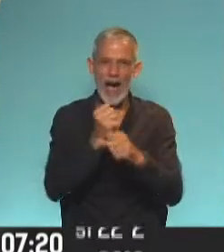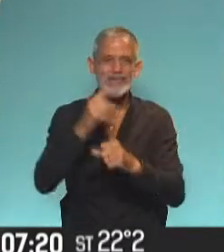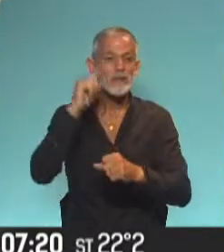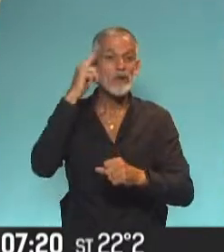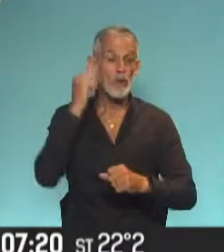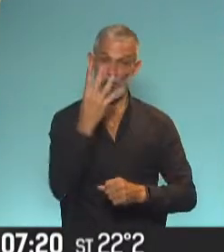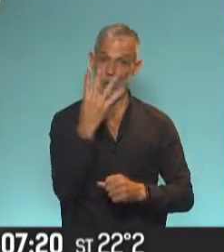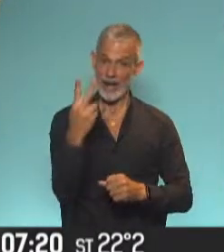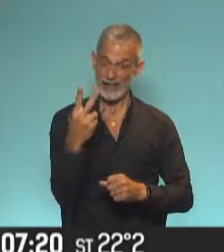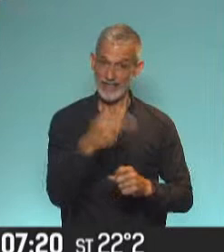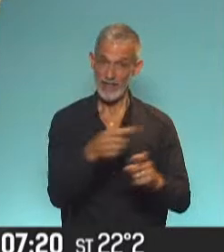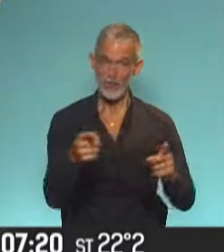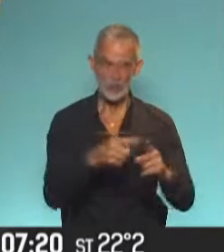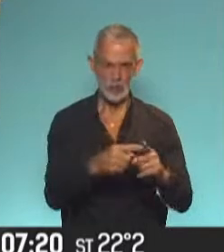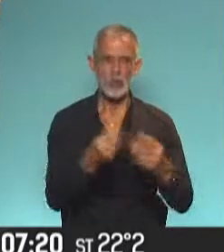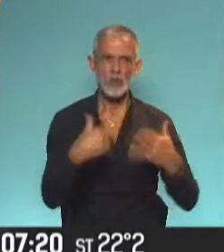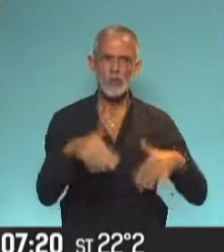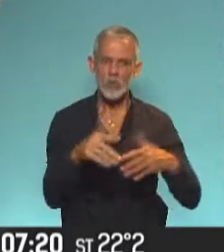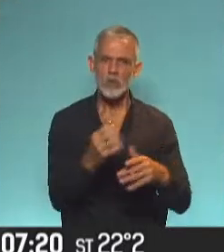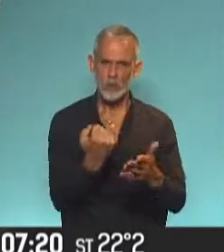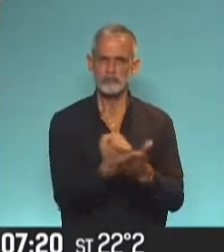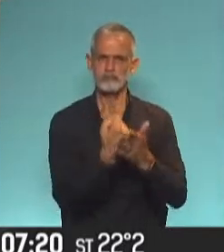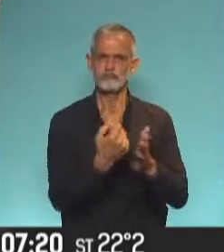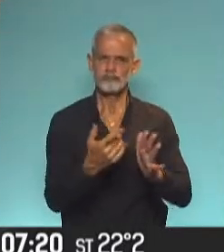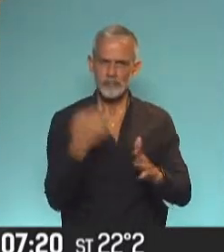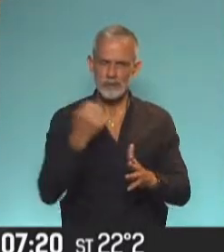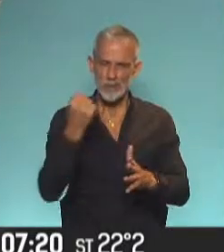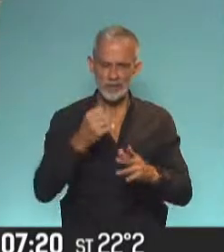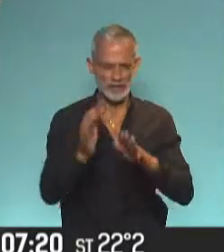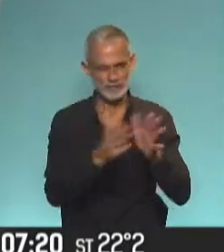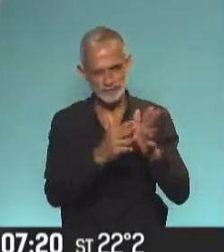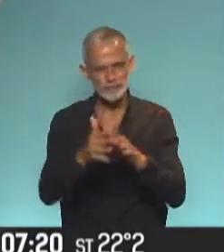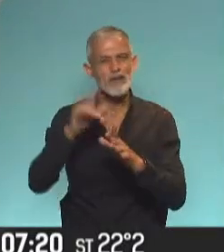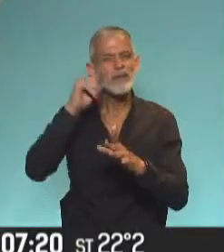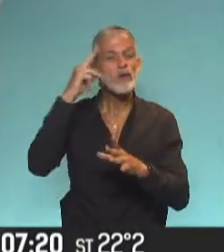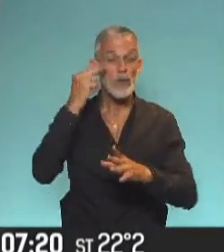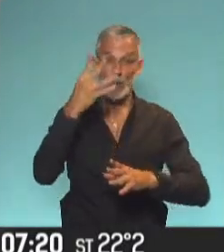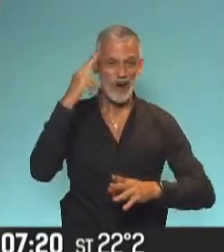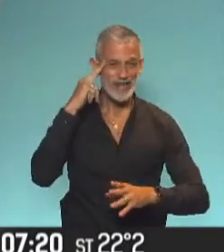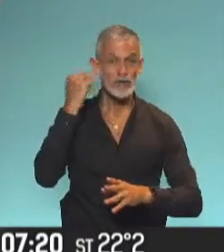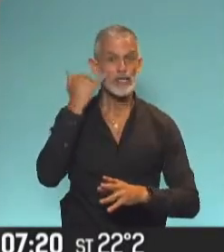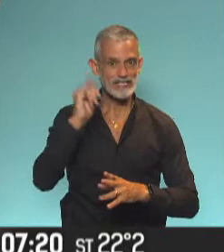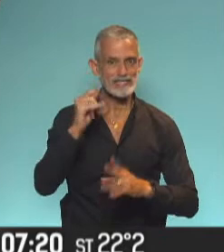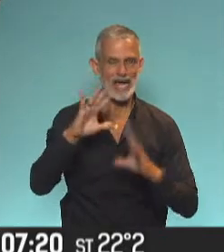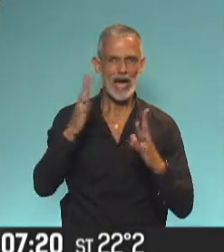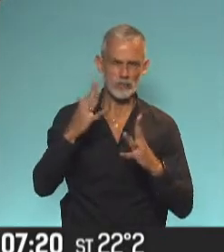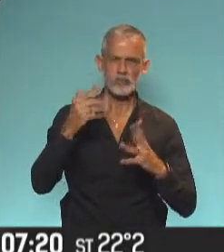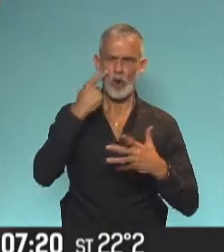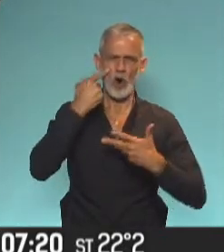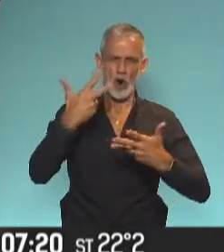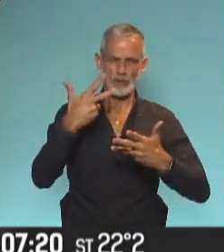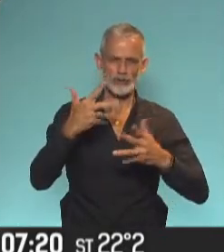1942 y se convirtió en un ícono de su género en la época. En 1949, y ya asentado en el mundo de las